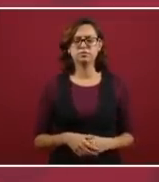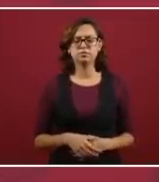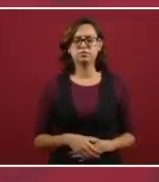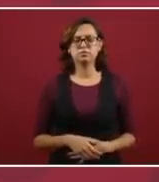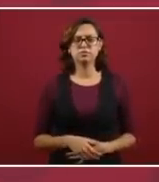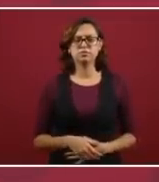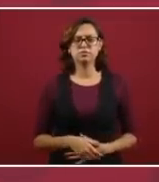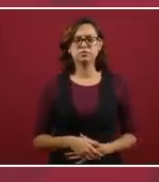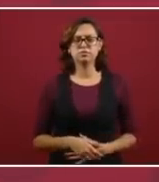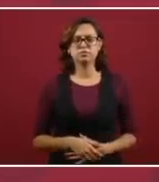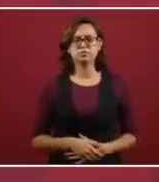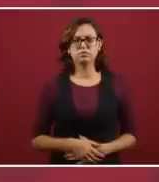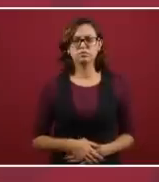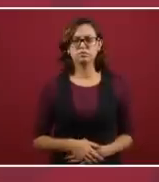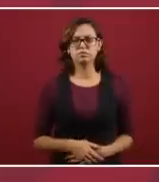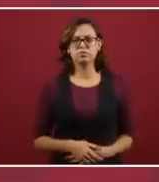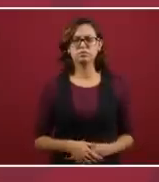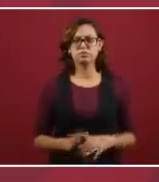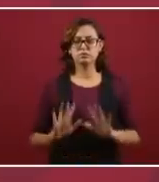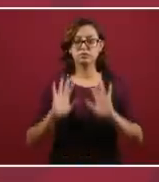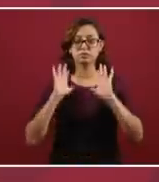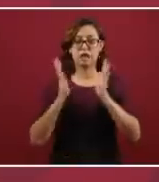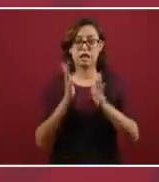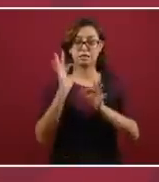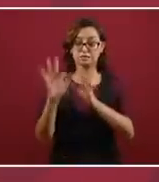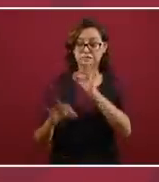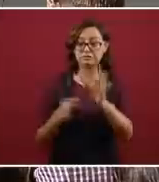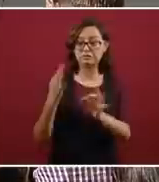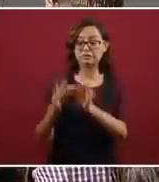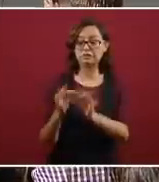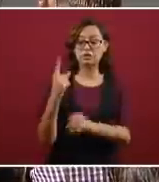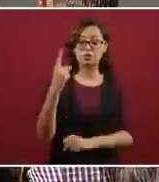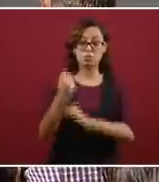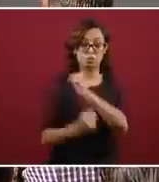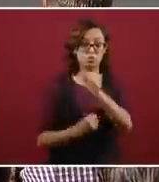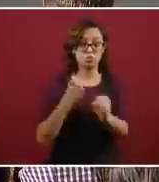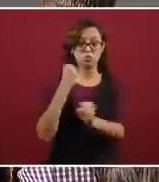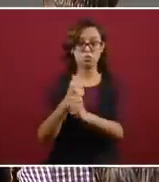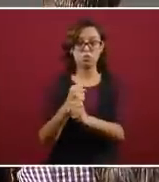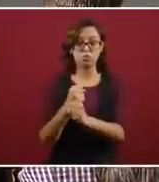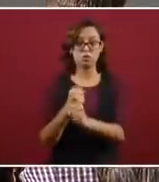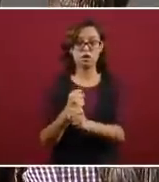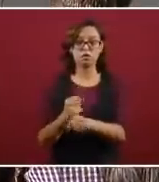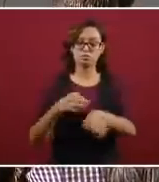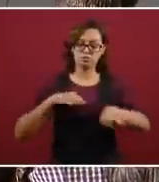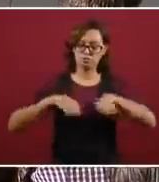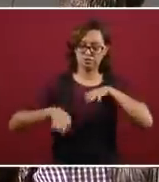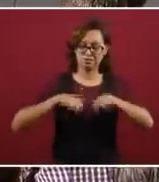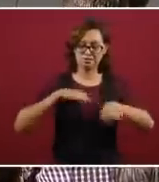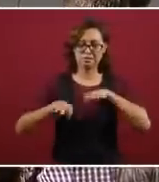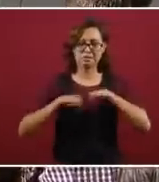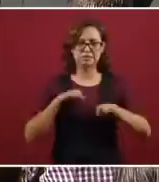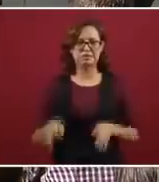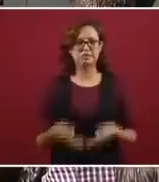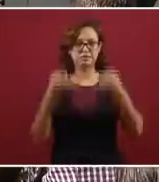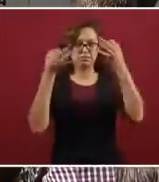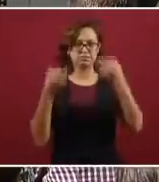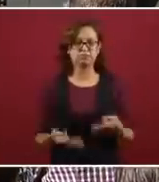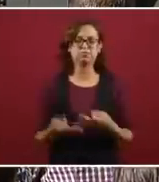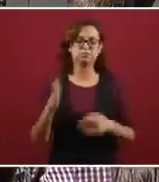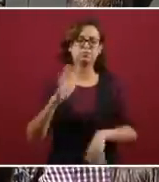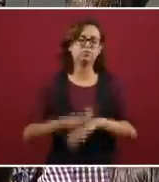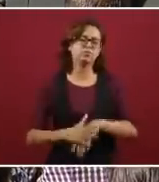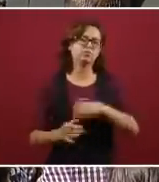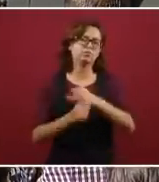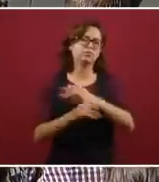a informar al cumplir un año de desempeño en el gobierno